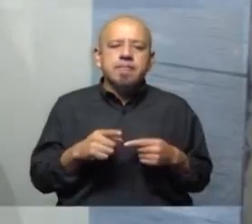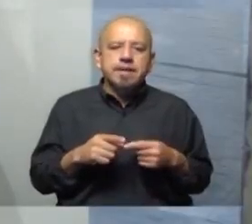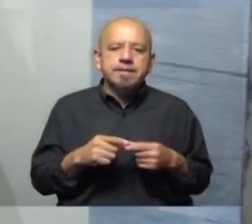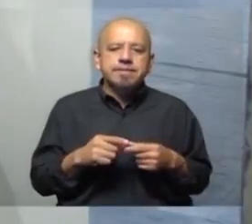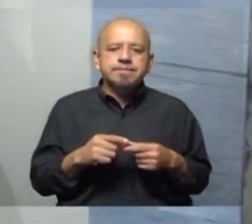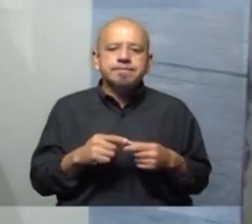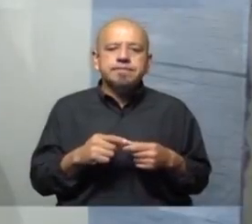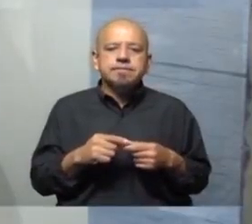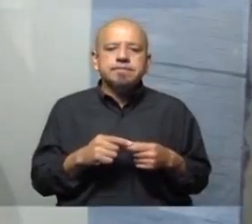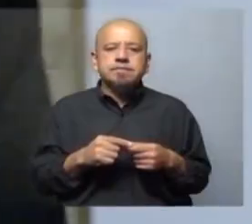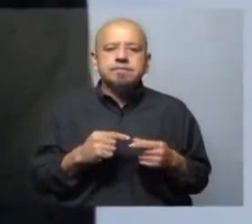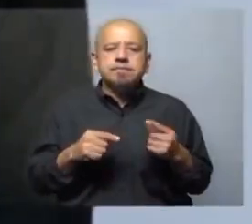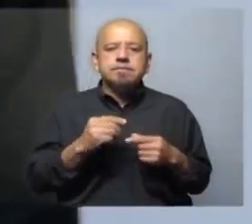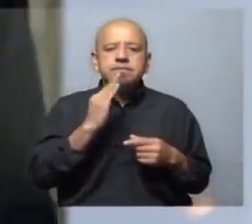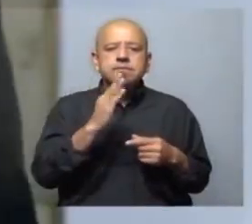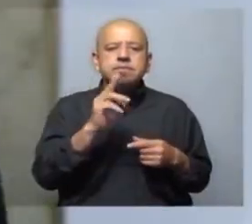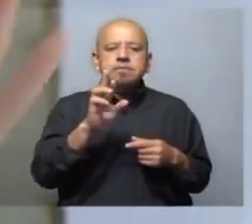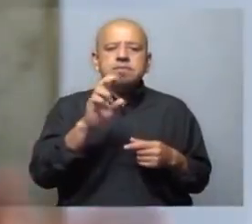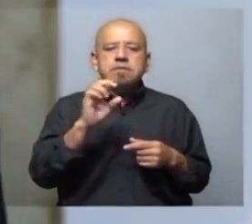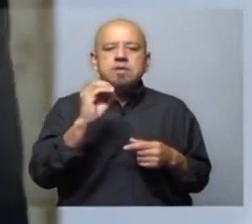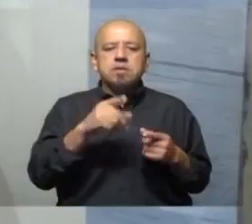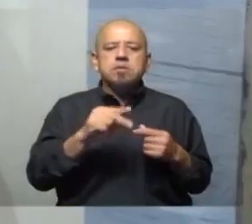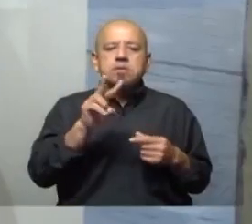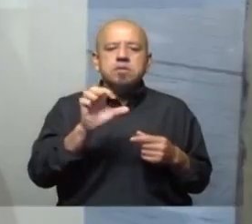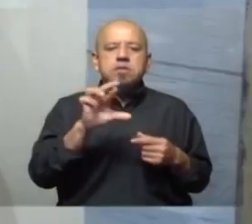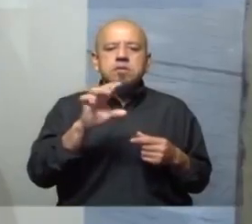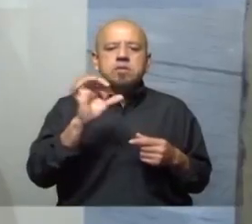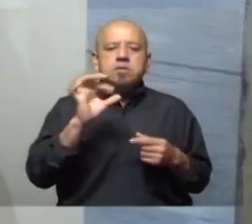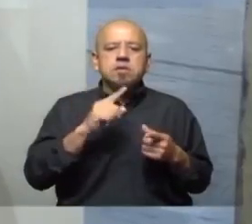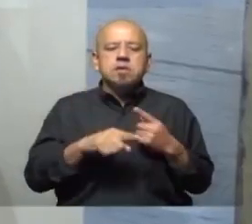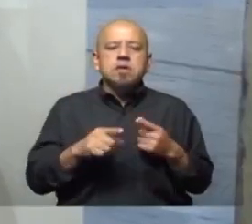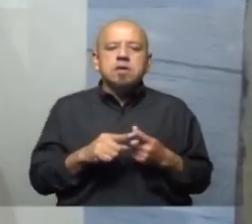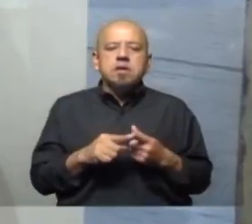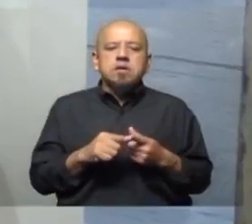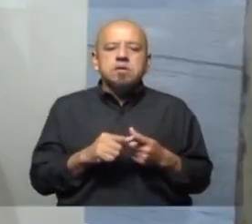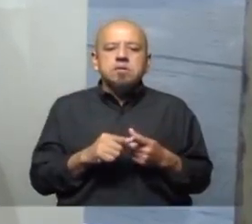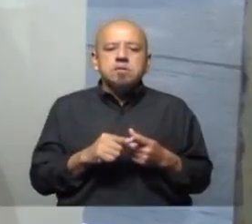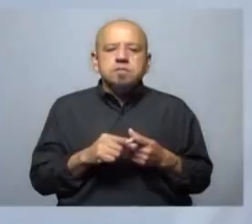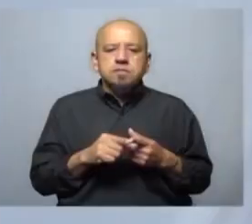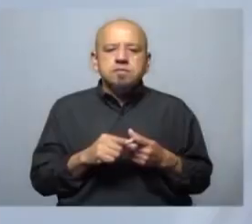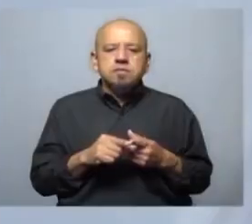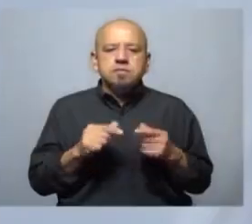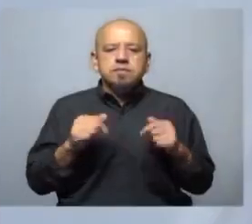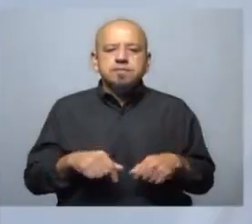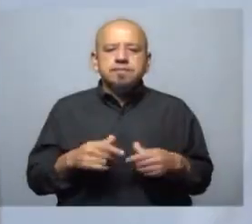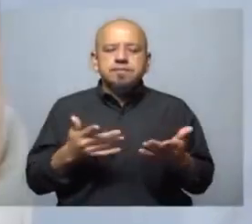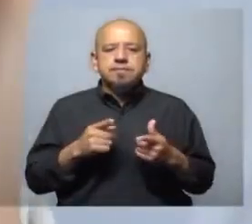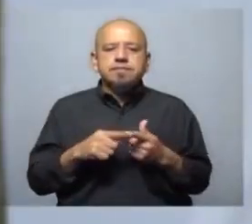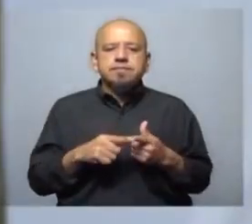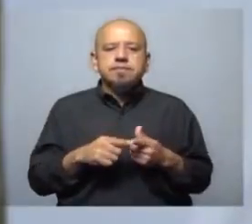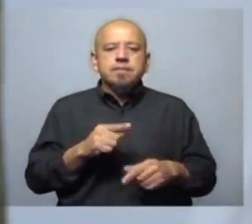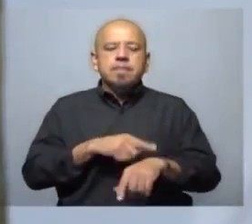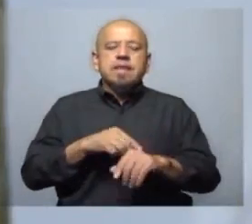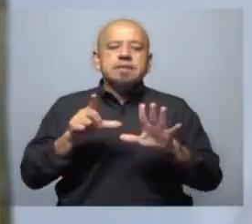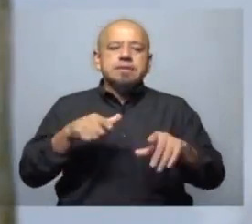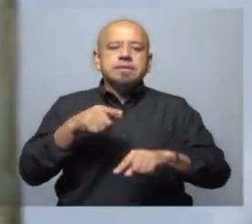agradecemos a puro verso que fueron los que encontraron que encuentran lo que sea lo que necesiten en el libro hoy ahora en minutos a